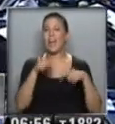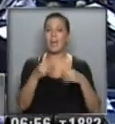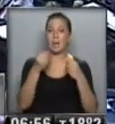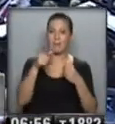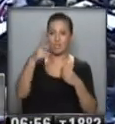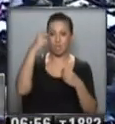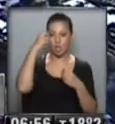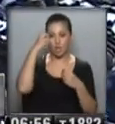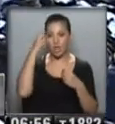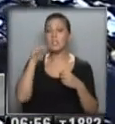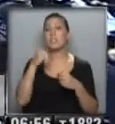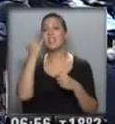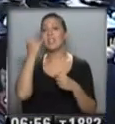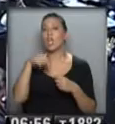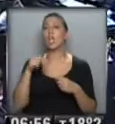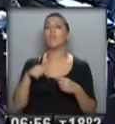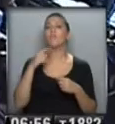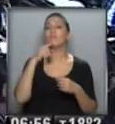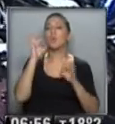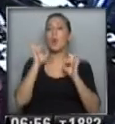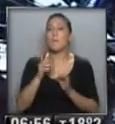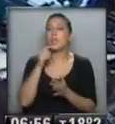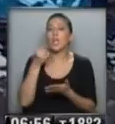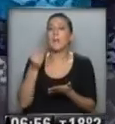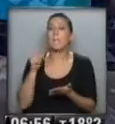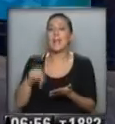este momento y lo que va a pasar hoy en todo el territorio del